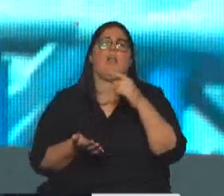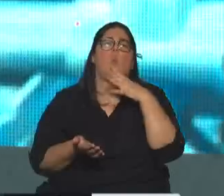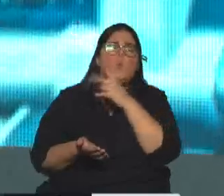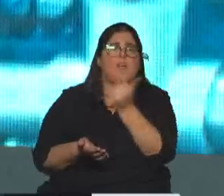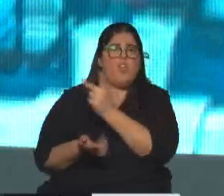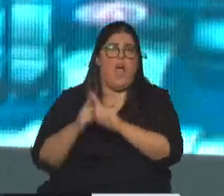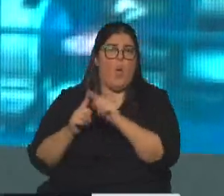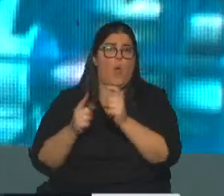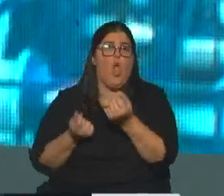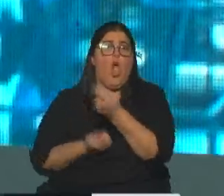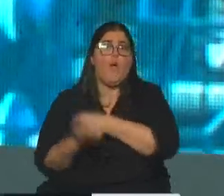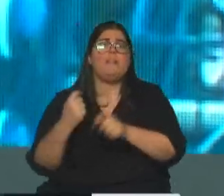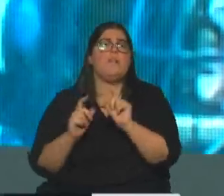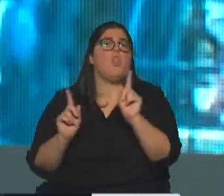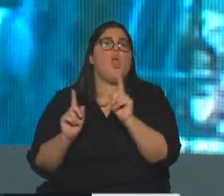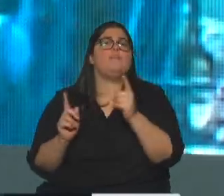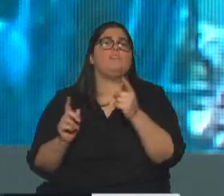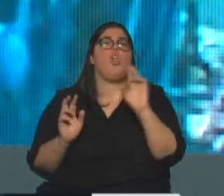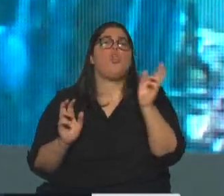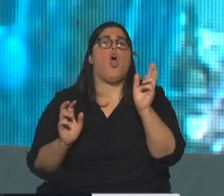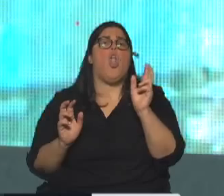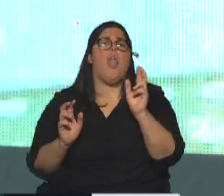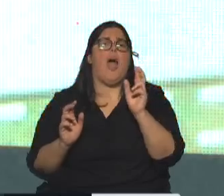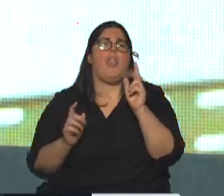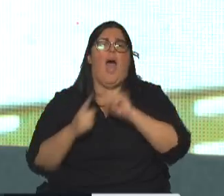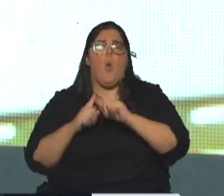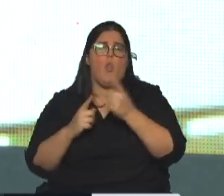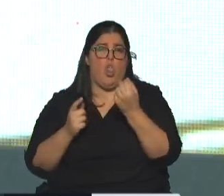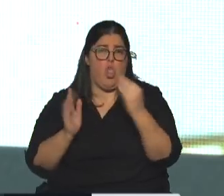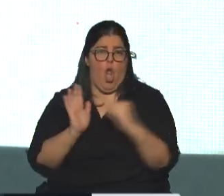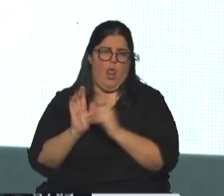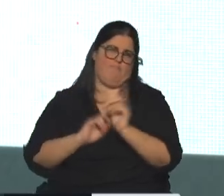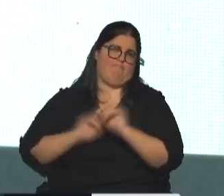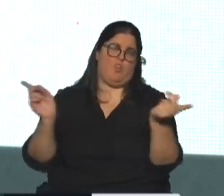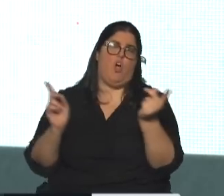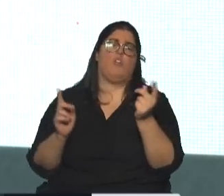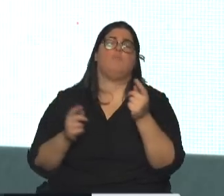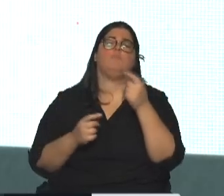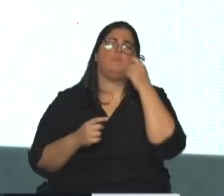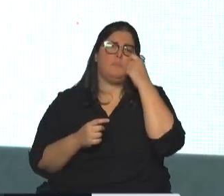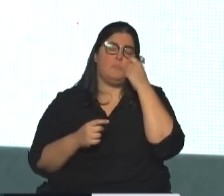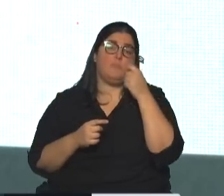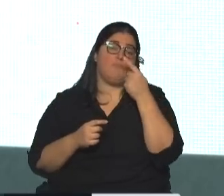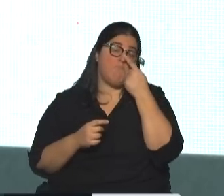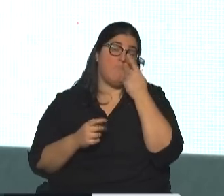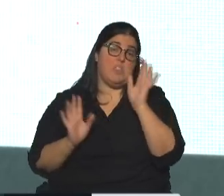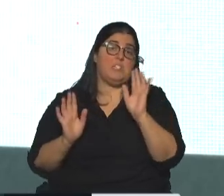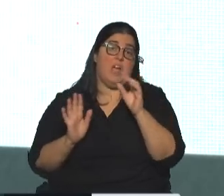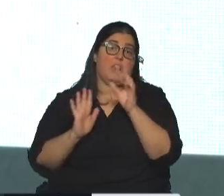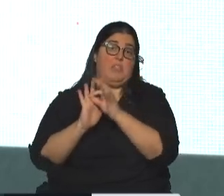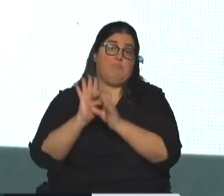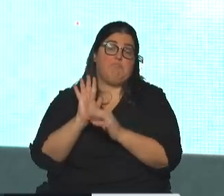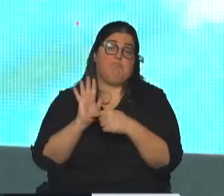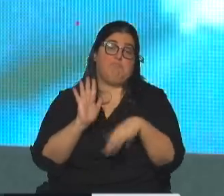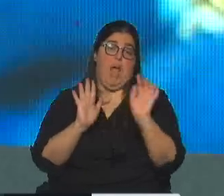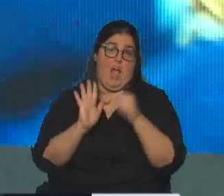firman acuerdos comerciales, pero ya no usan el dólar como moneda de cambio internacional. Me parece, bueno, los puntos más interesantes, por